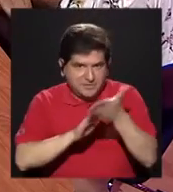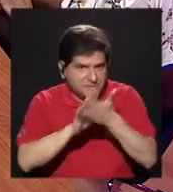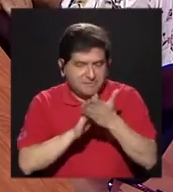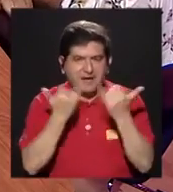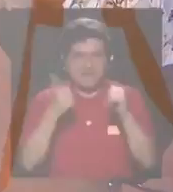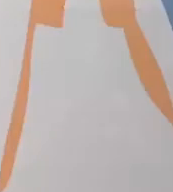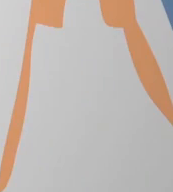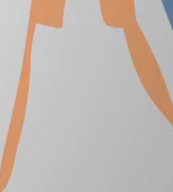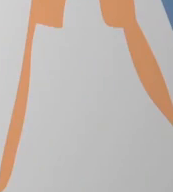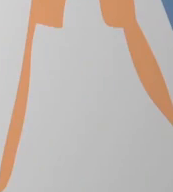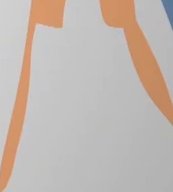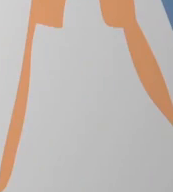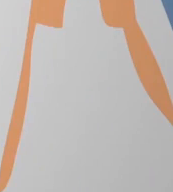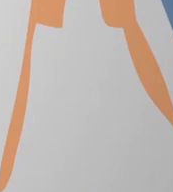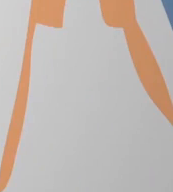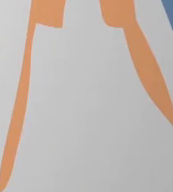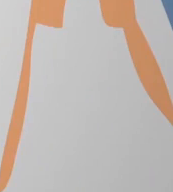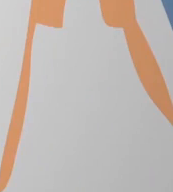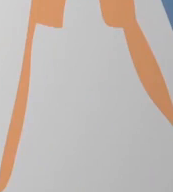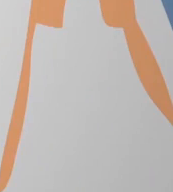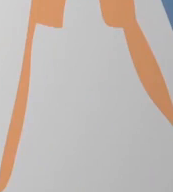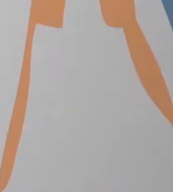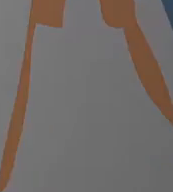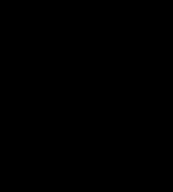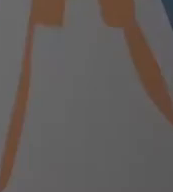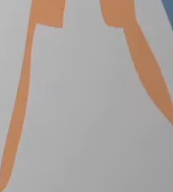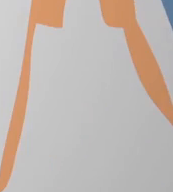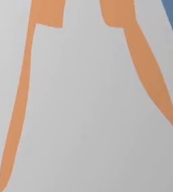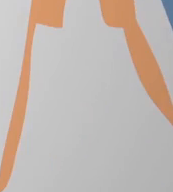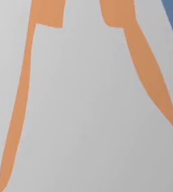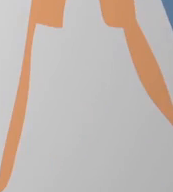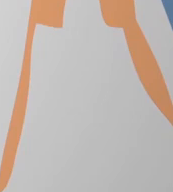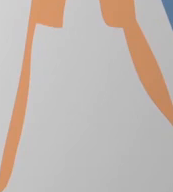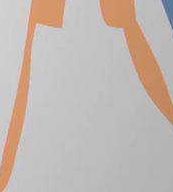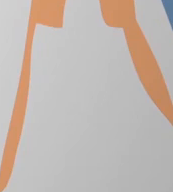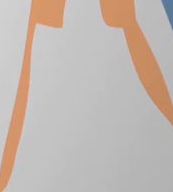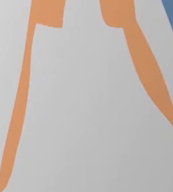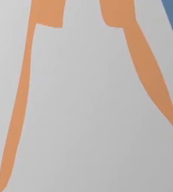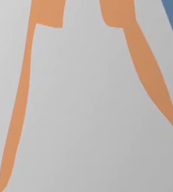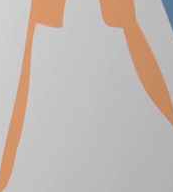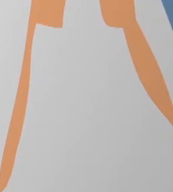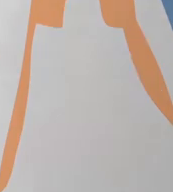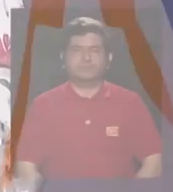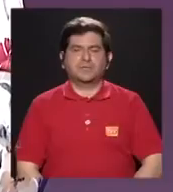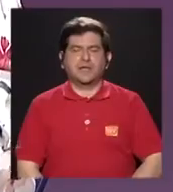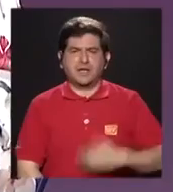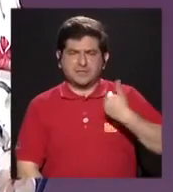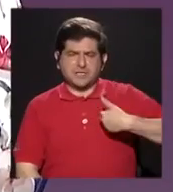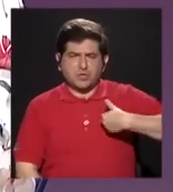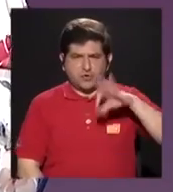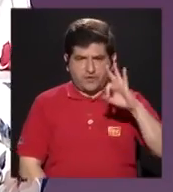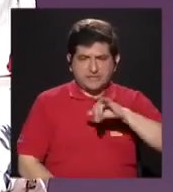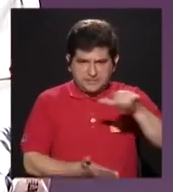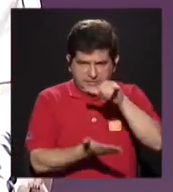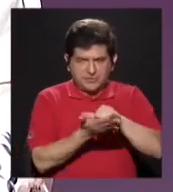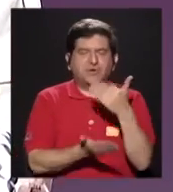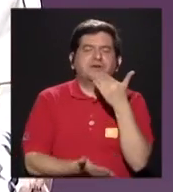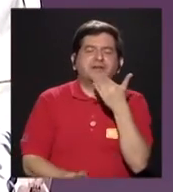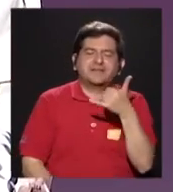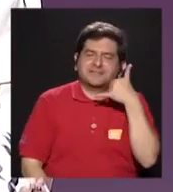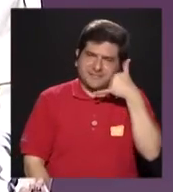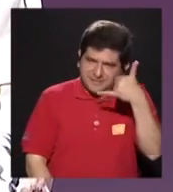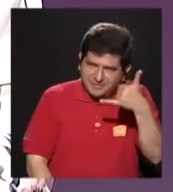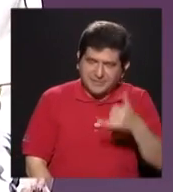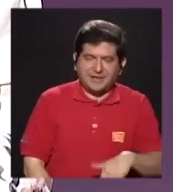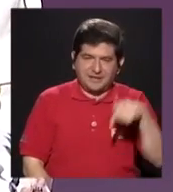continuamos con irreverencias en vivo a don francisco de esa justa y gracias don francisco por llamarnos